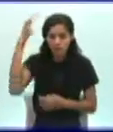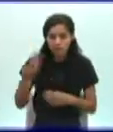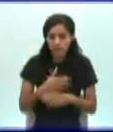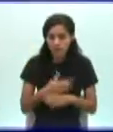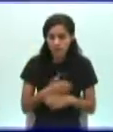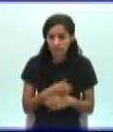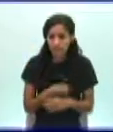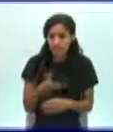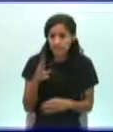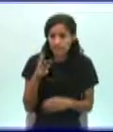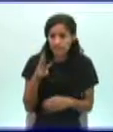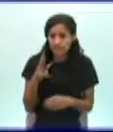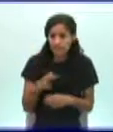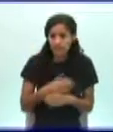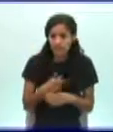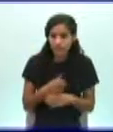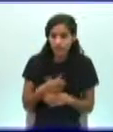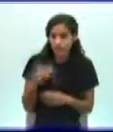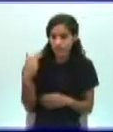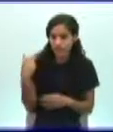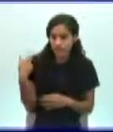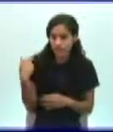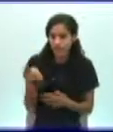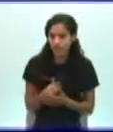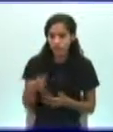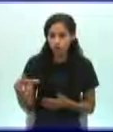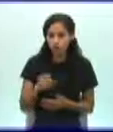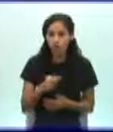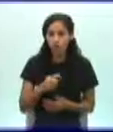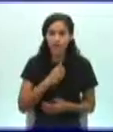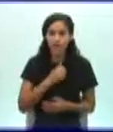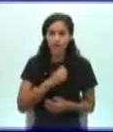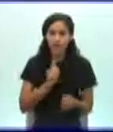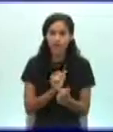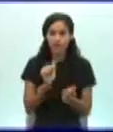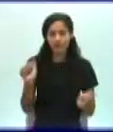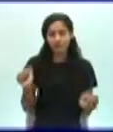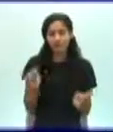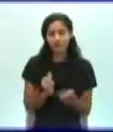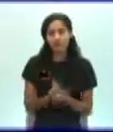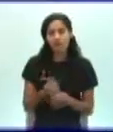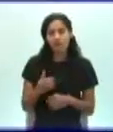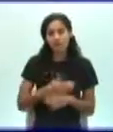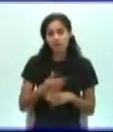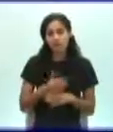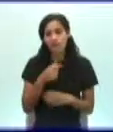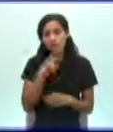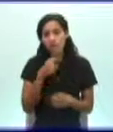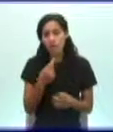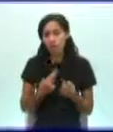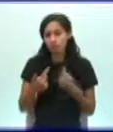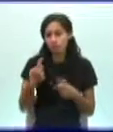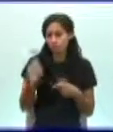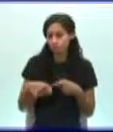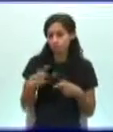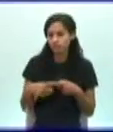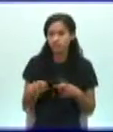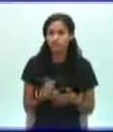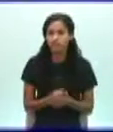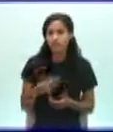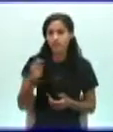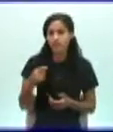y 3 mandos militares, y aunque todos proclamaban la independencia, tenían diferentes puntos de vista que debían